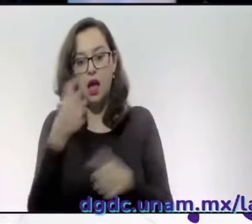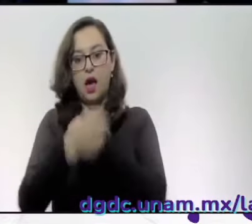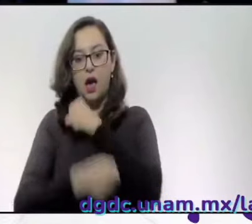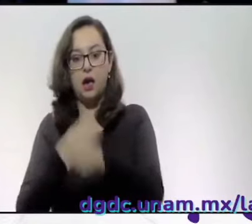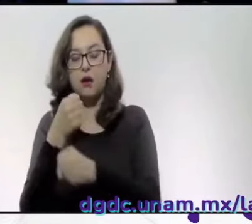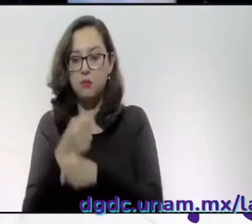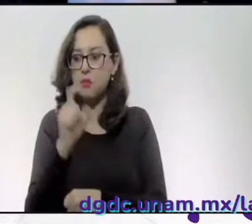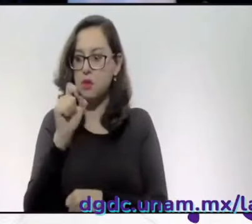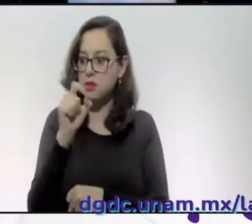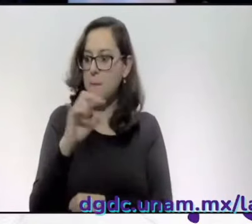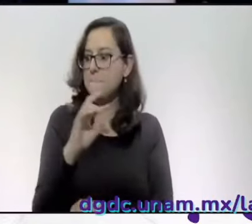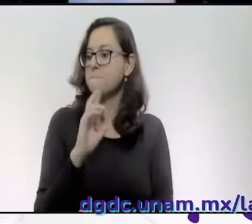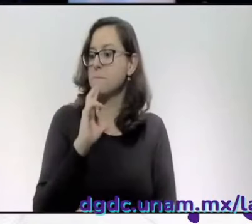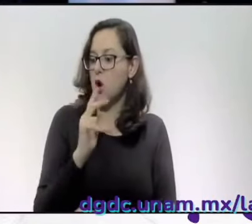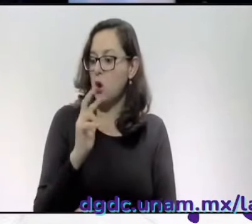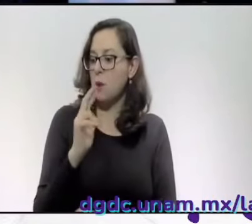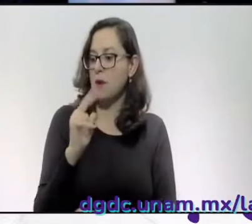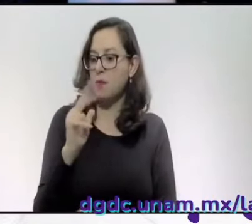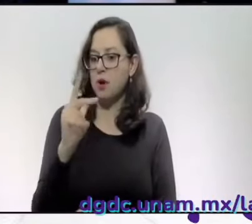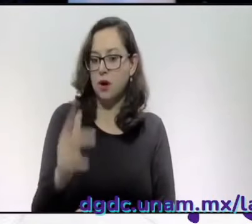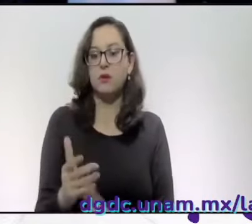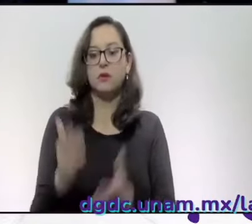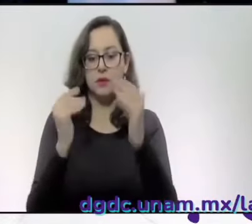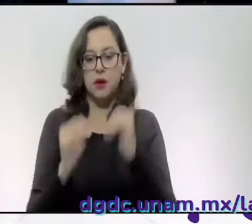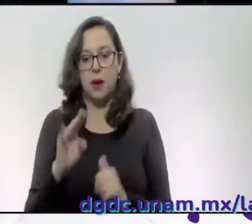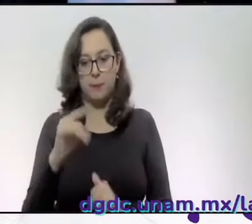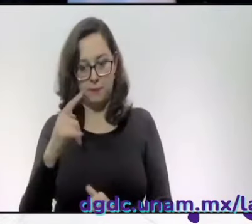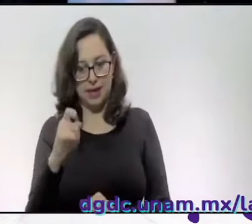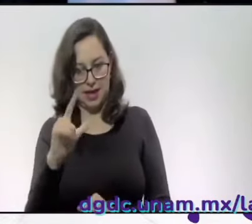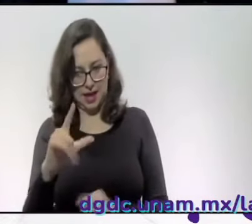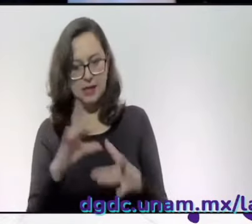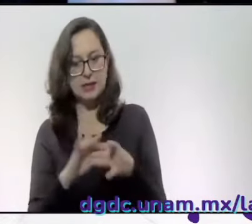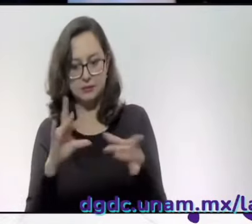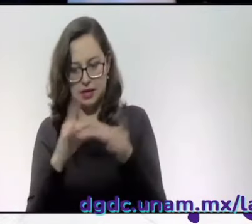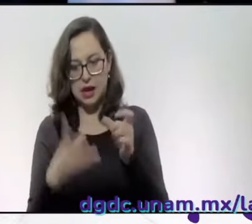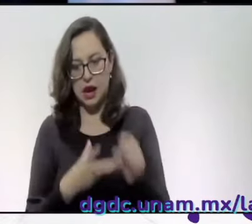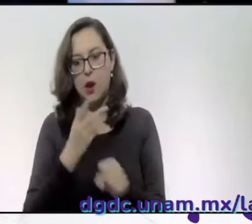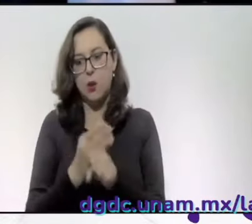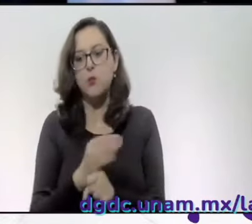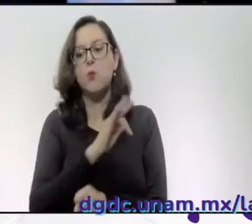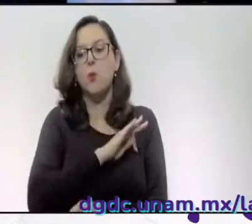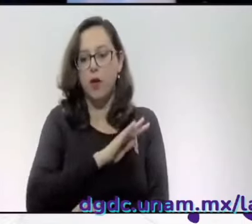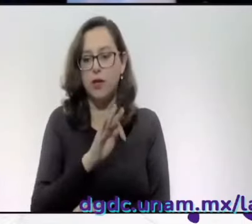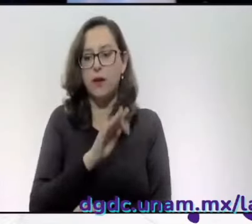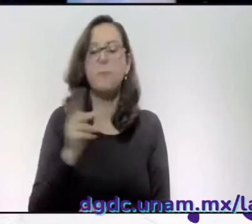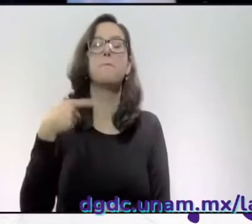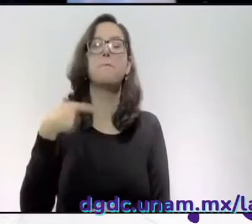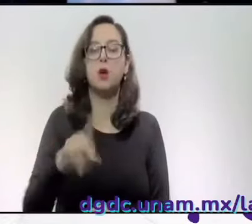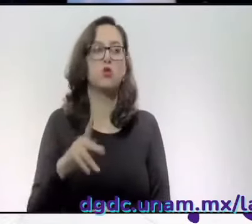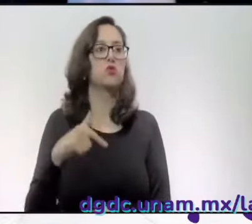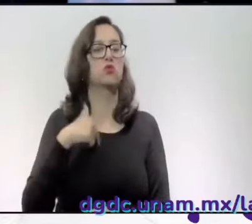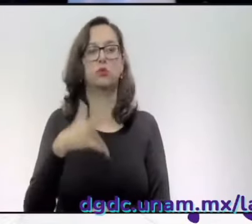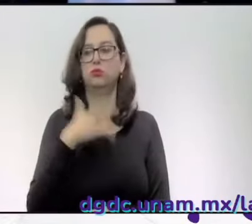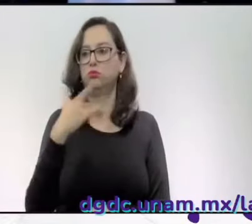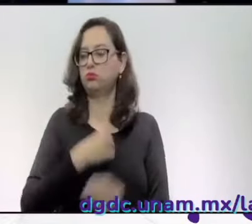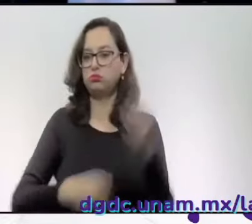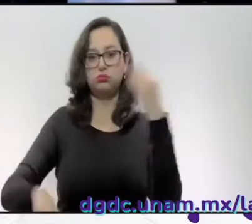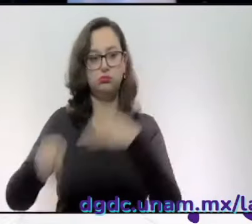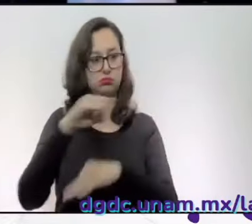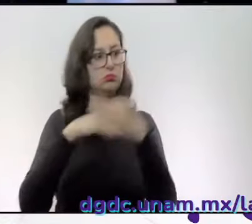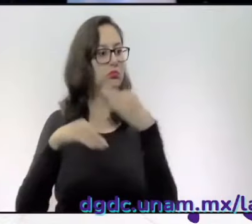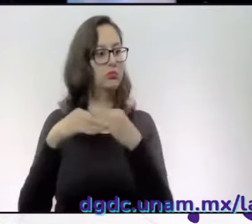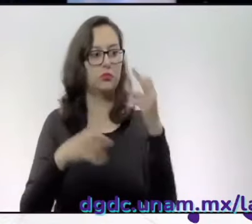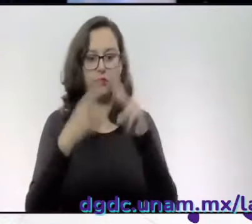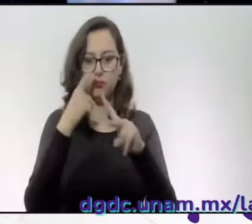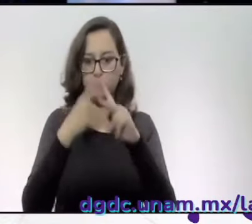más precisas, y esto es lo que nos va a contar Miguel, pero vamos, básicamente creo que todas las medidas en cuanto